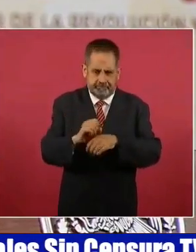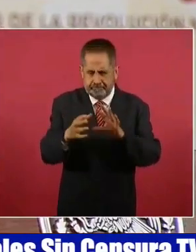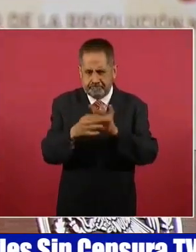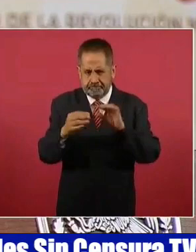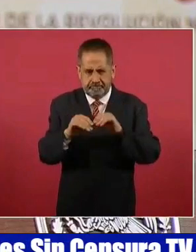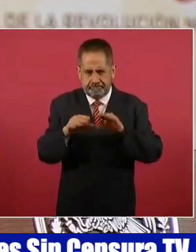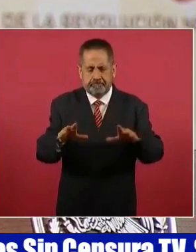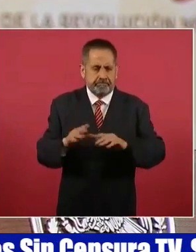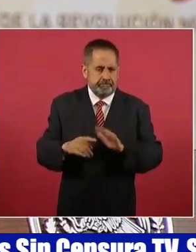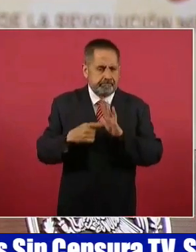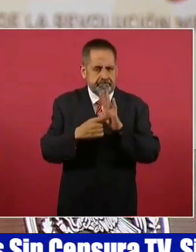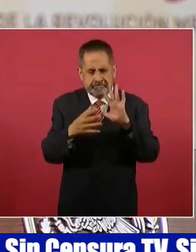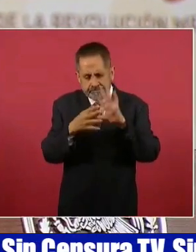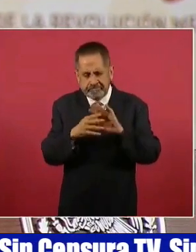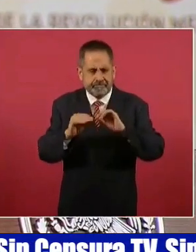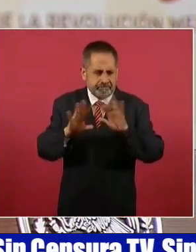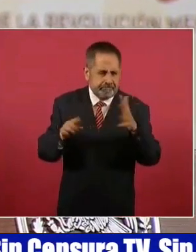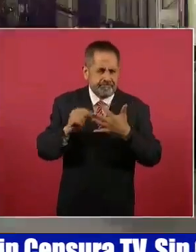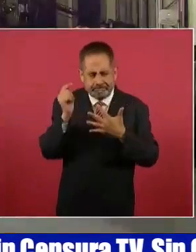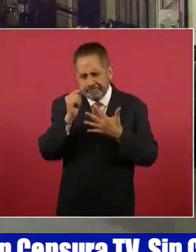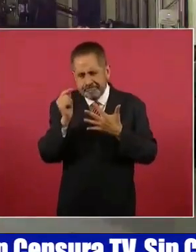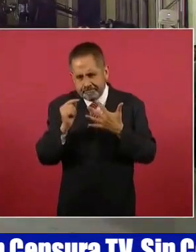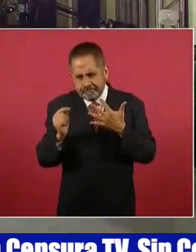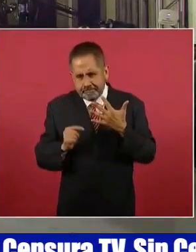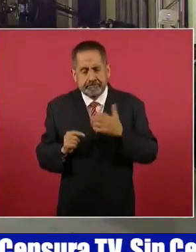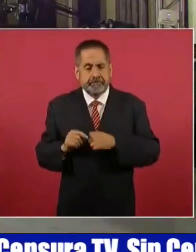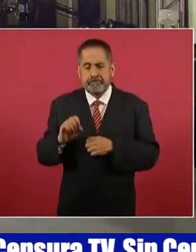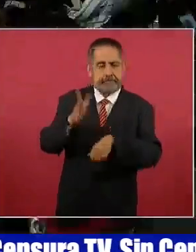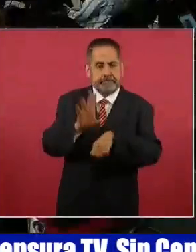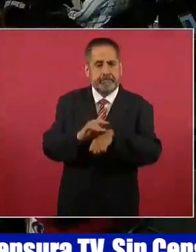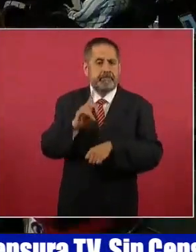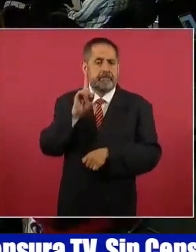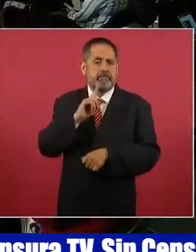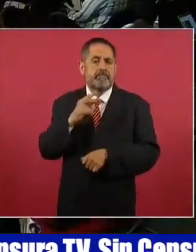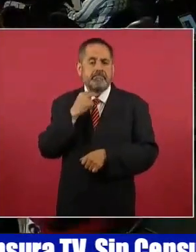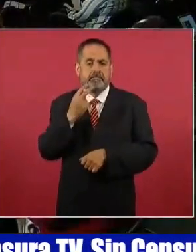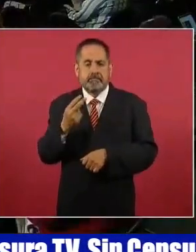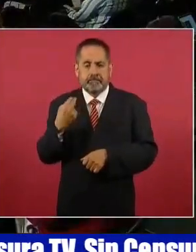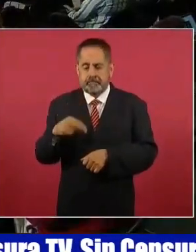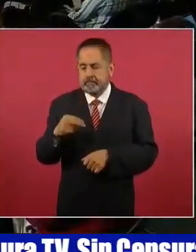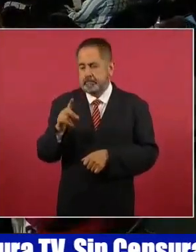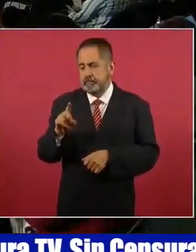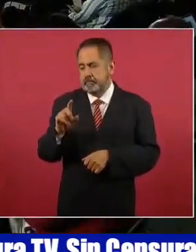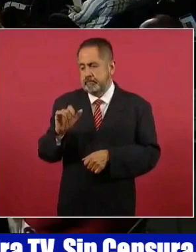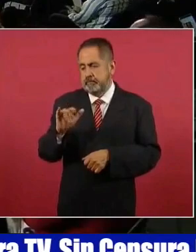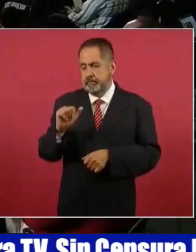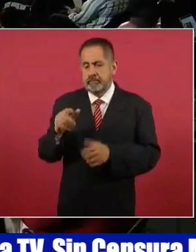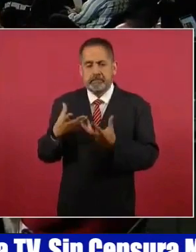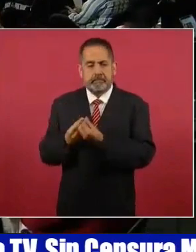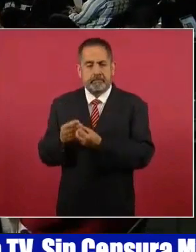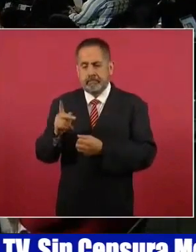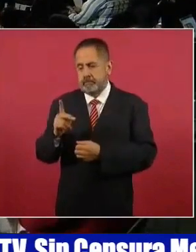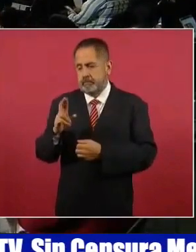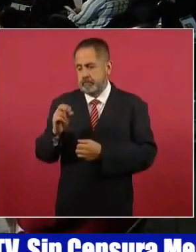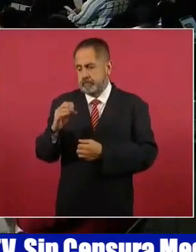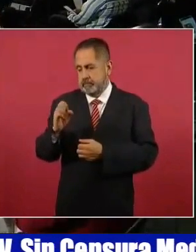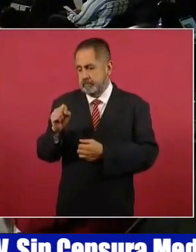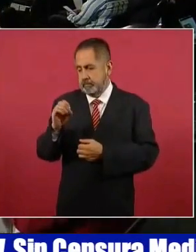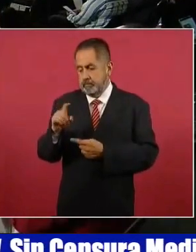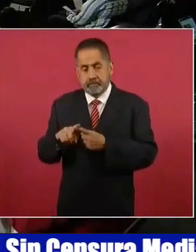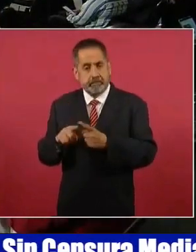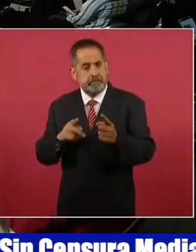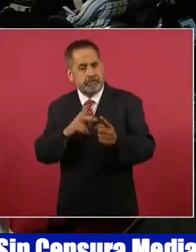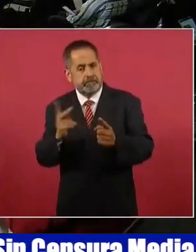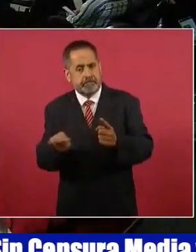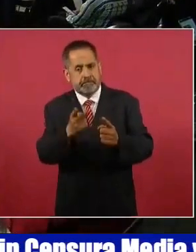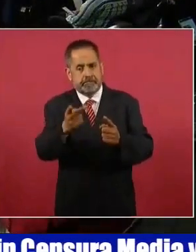dice que pues los periodistas no pueden tener algún tipo de ideología y etcétera, ¿no? Que no pueden hacer algún tipo de determinación. Pero